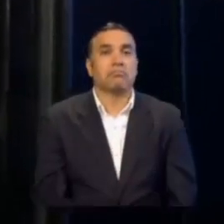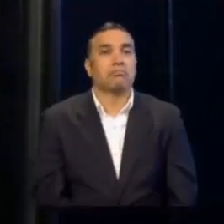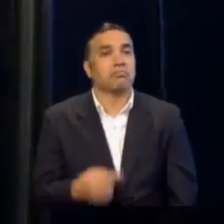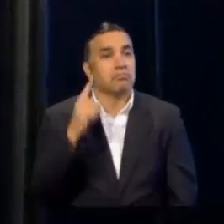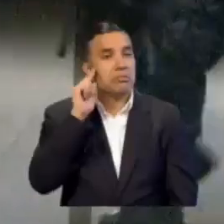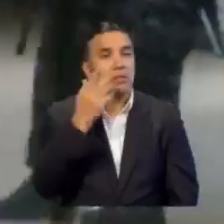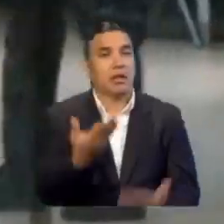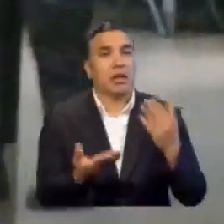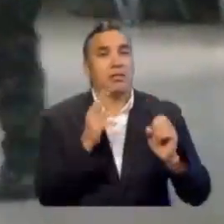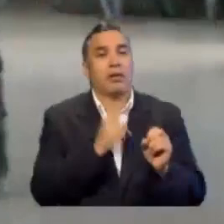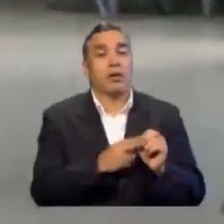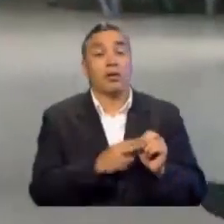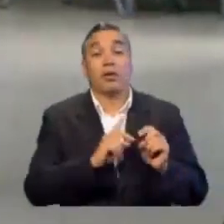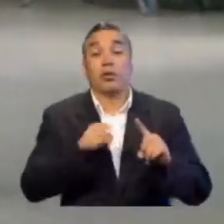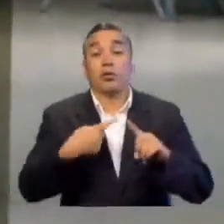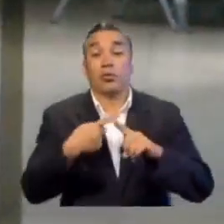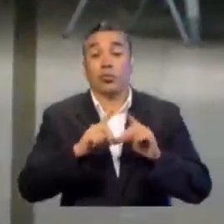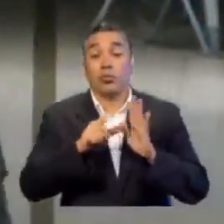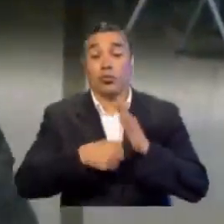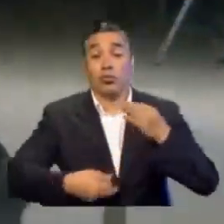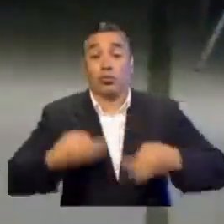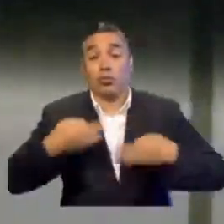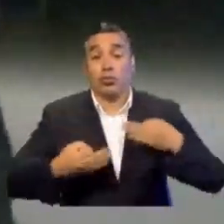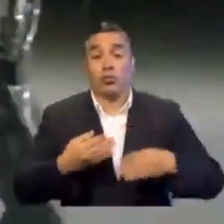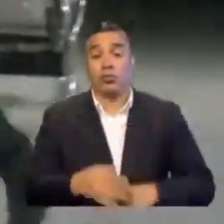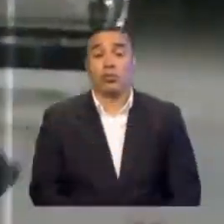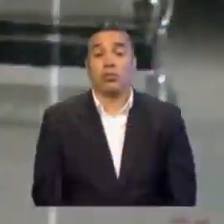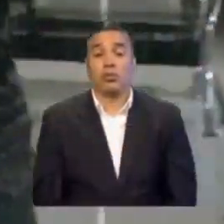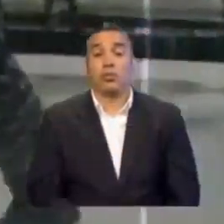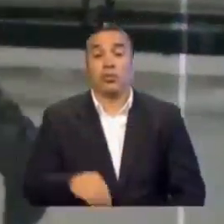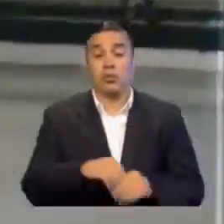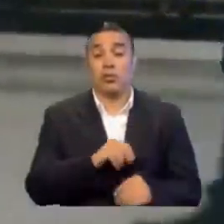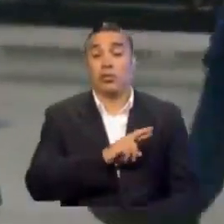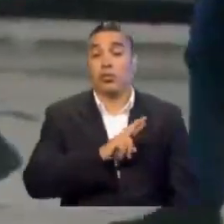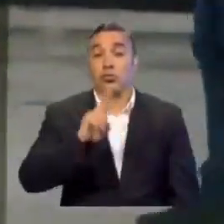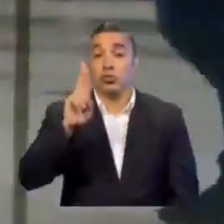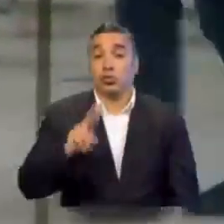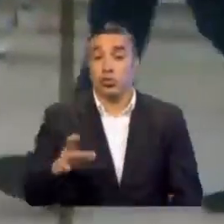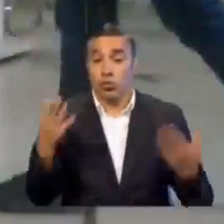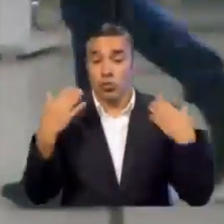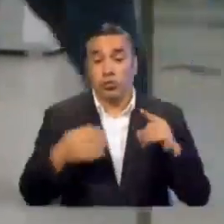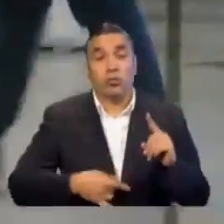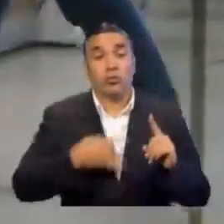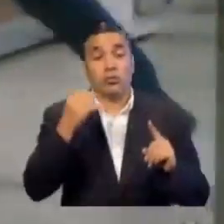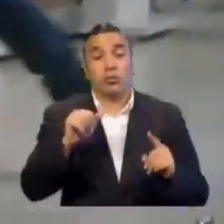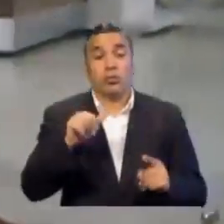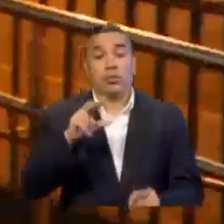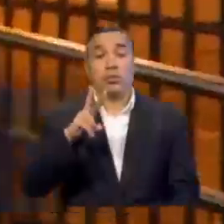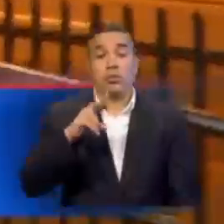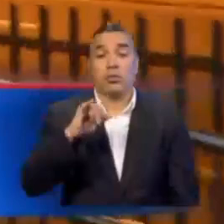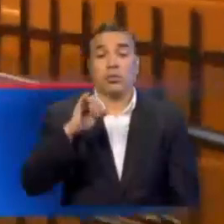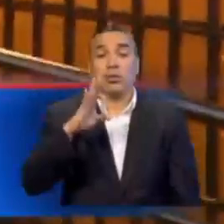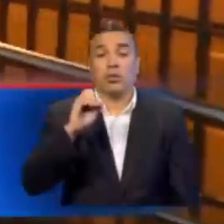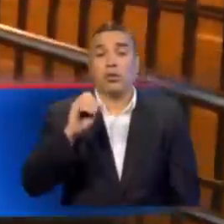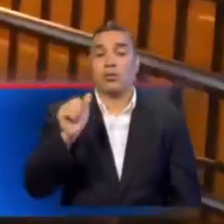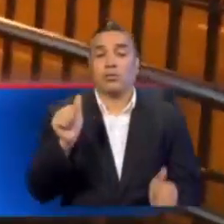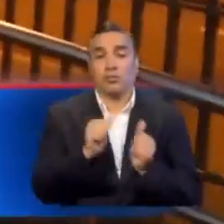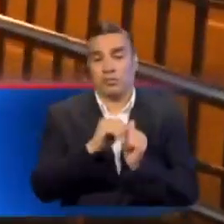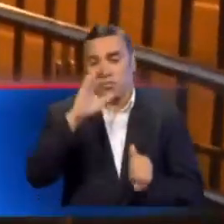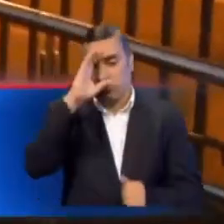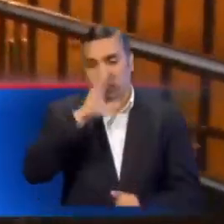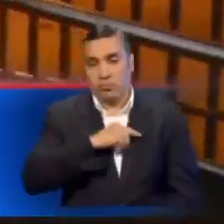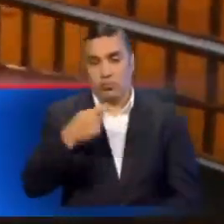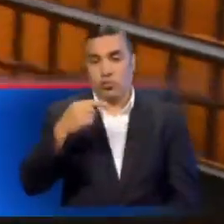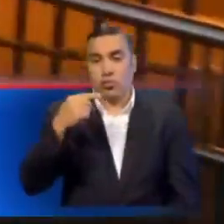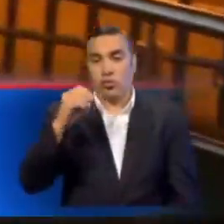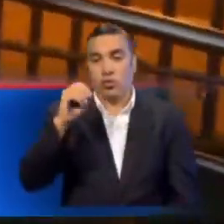presunta participación luego de la diligencia judicial cumplida en el sur de guayaquil alias alvarito fue custodiado por efectivos